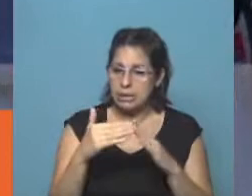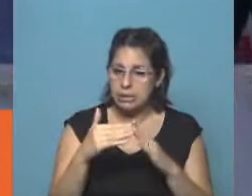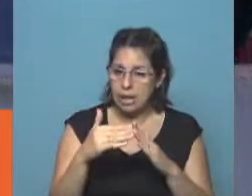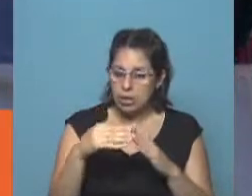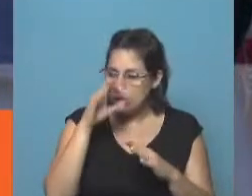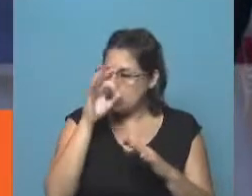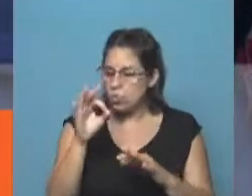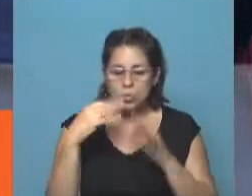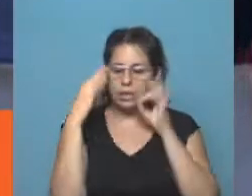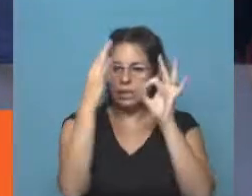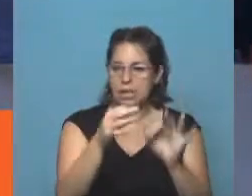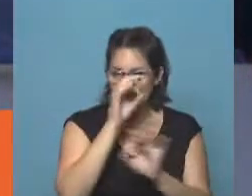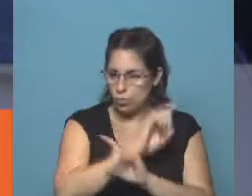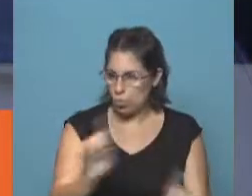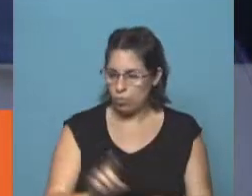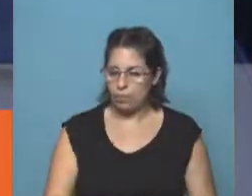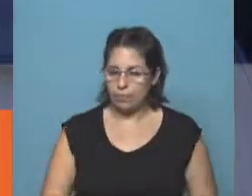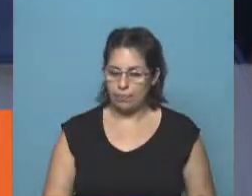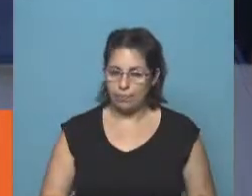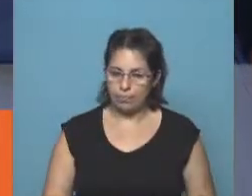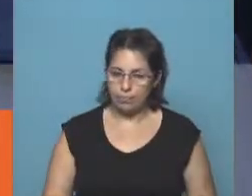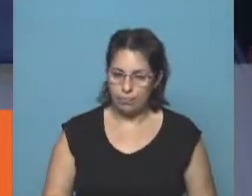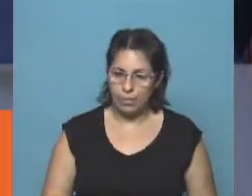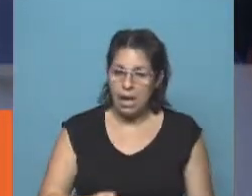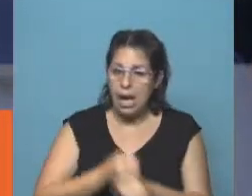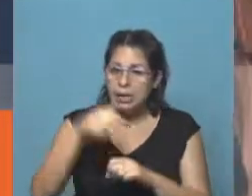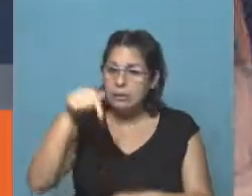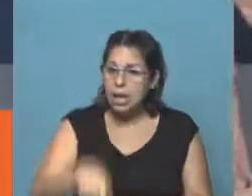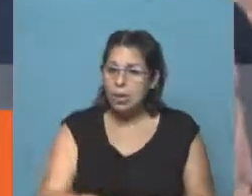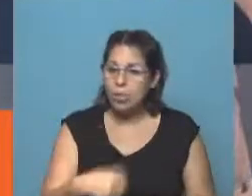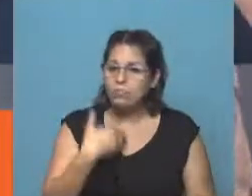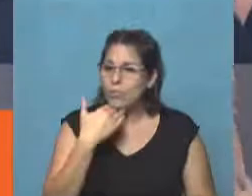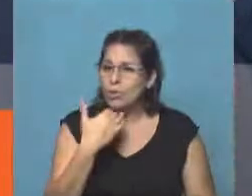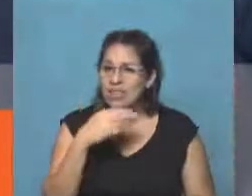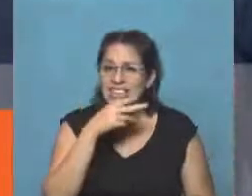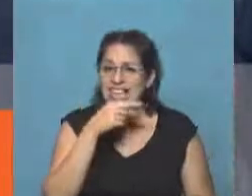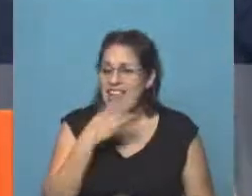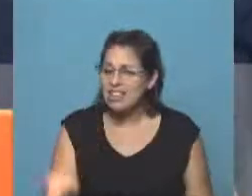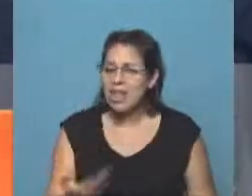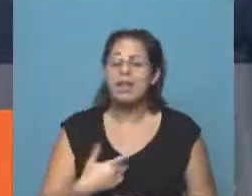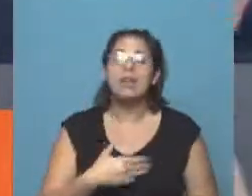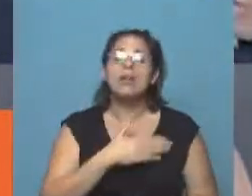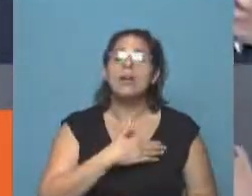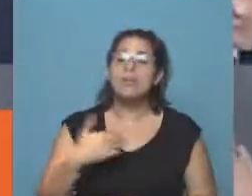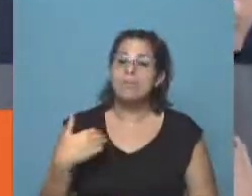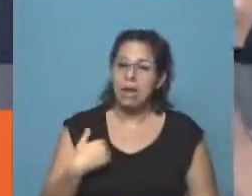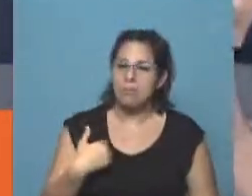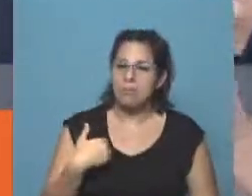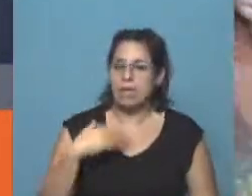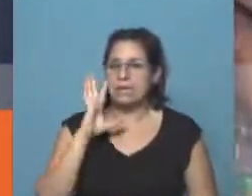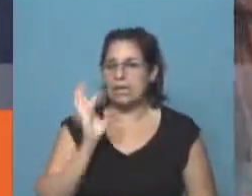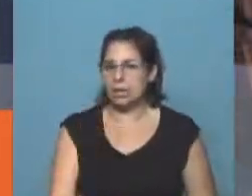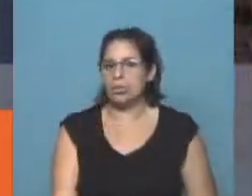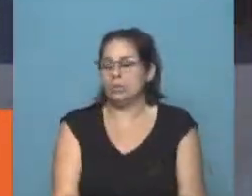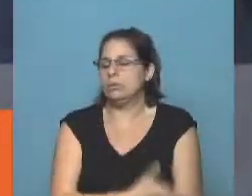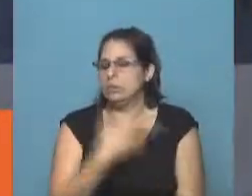Nunca llegó. Nunca llegó. Y hasta el día de hoy no sabemos nada. La madre, visiblemente conmocionada,